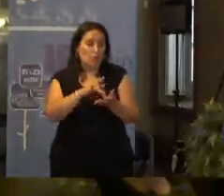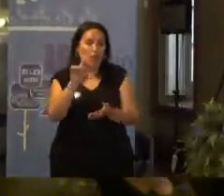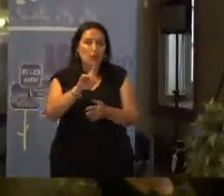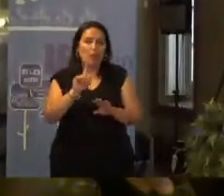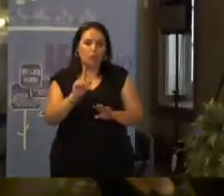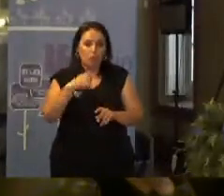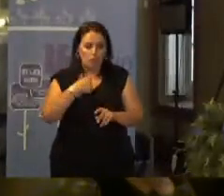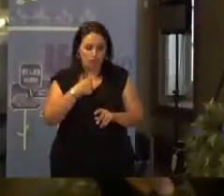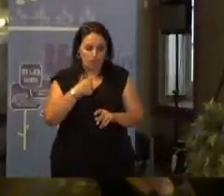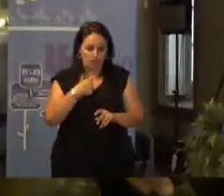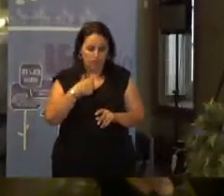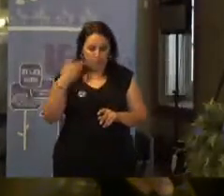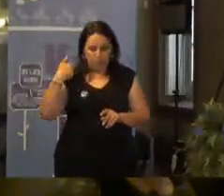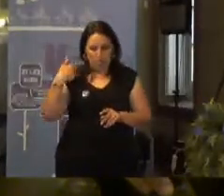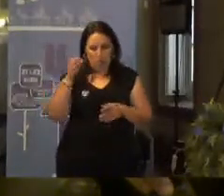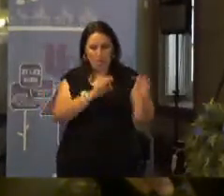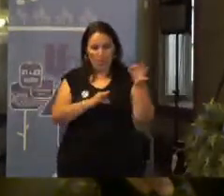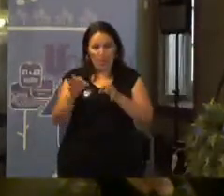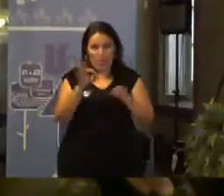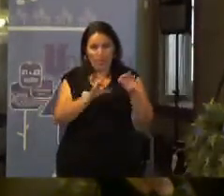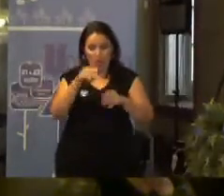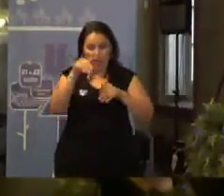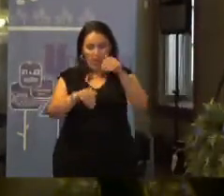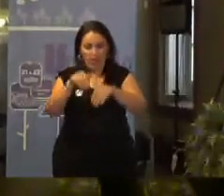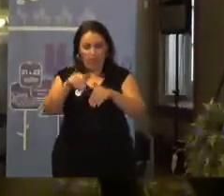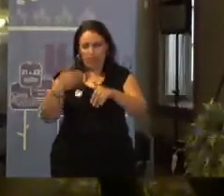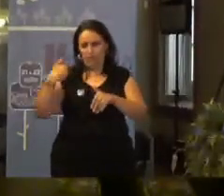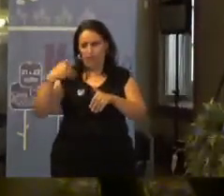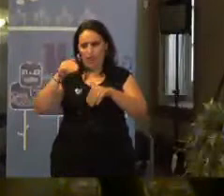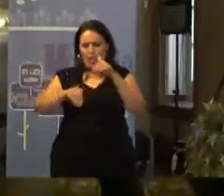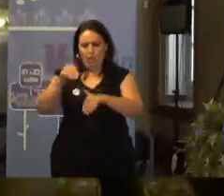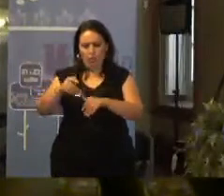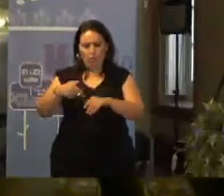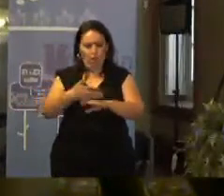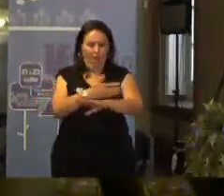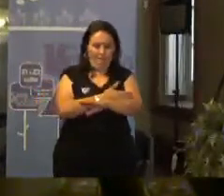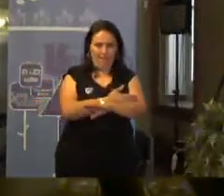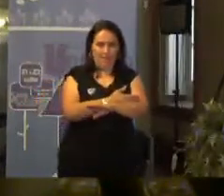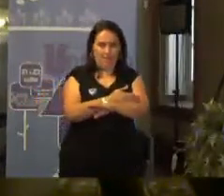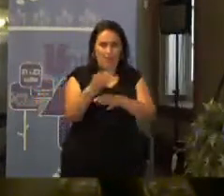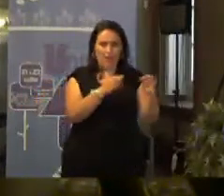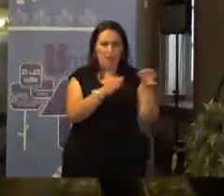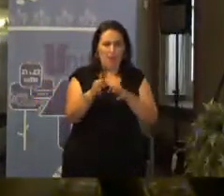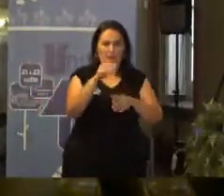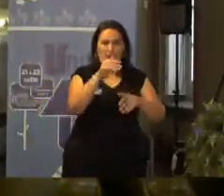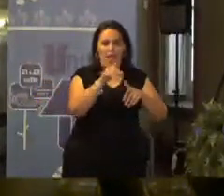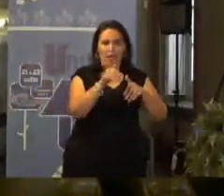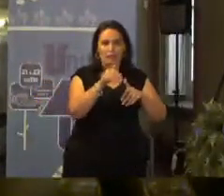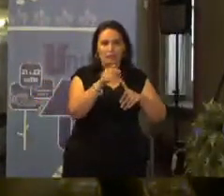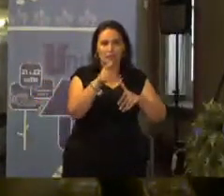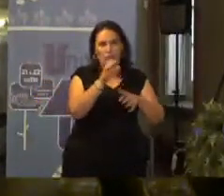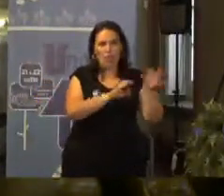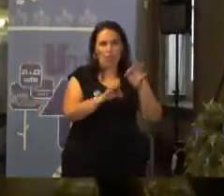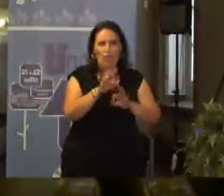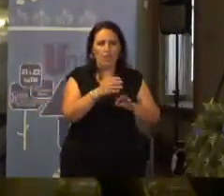das persoas que organizou, uns meses antes das eleccións, un acto e unha serie de manifestos que leva un nome bastante